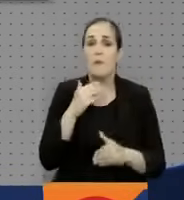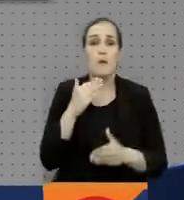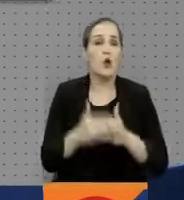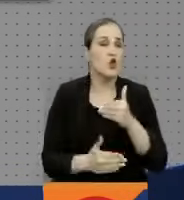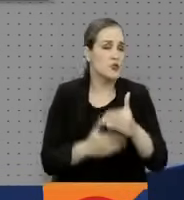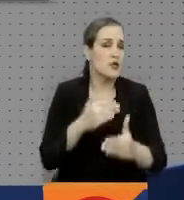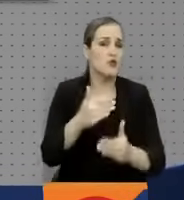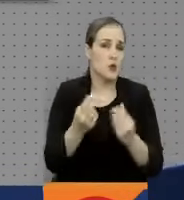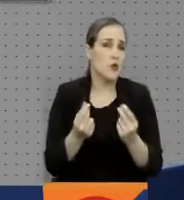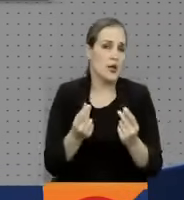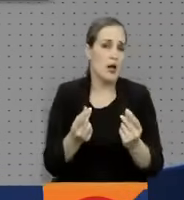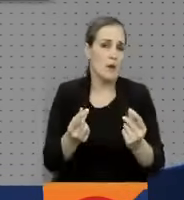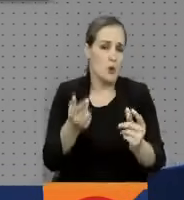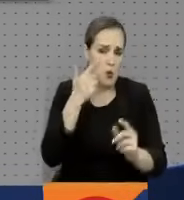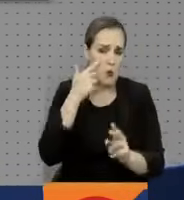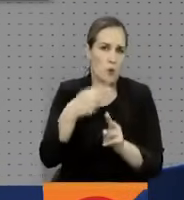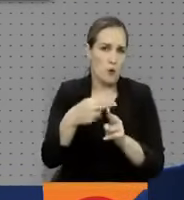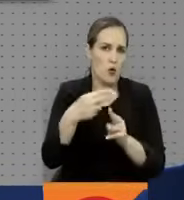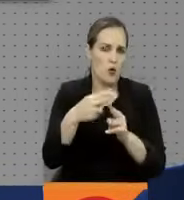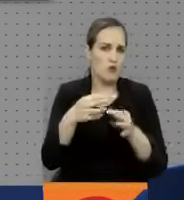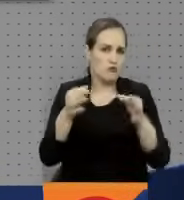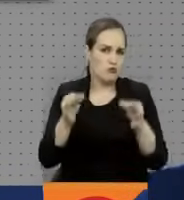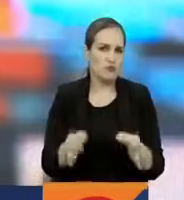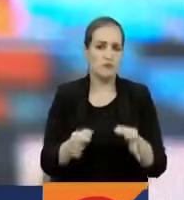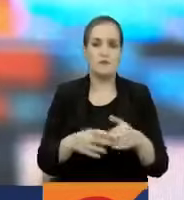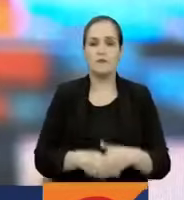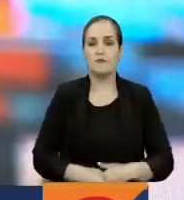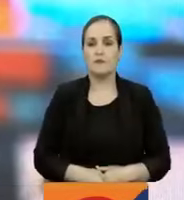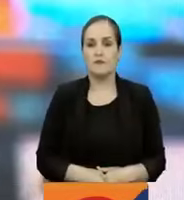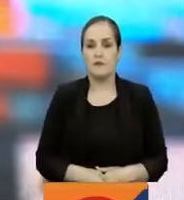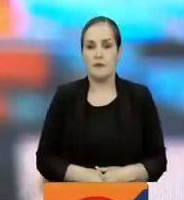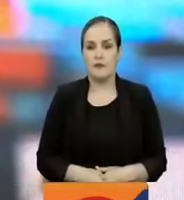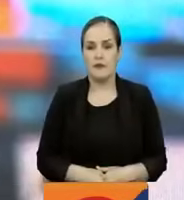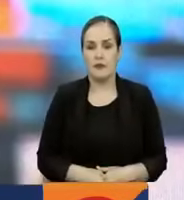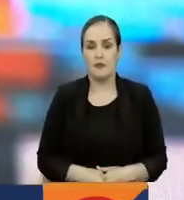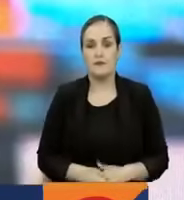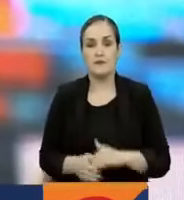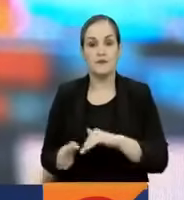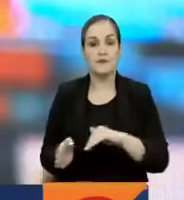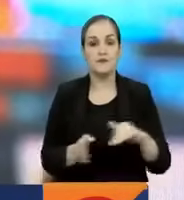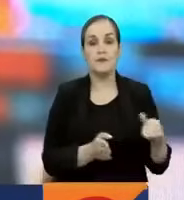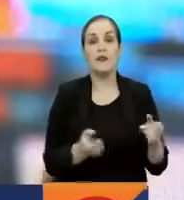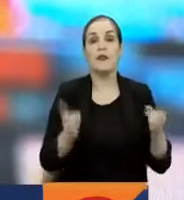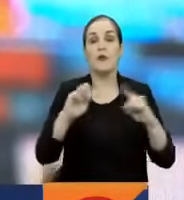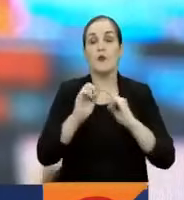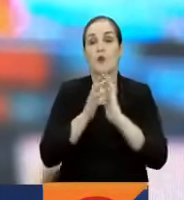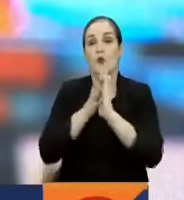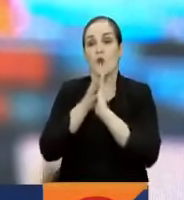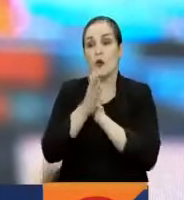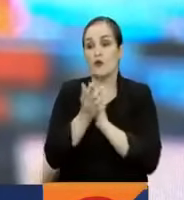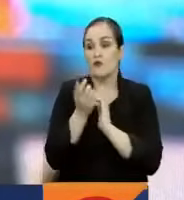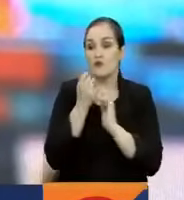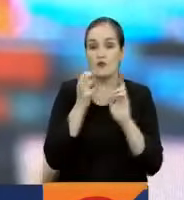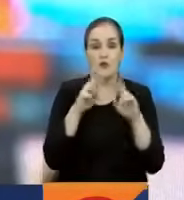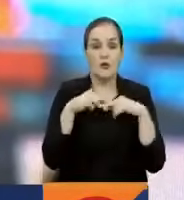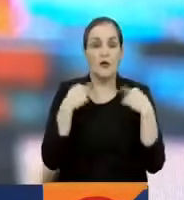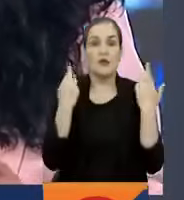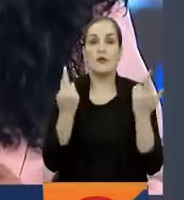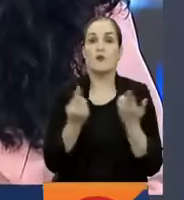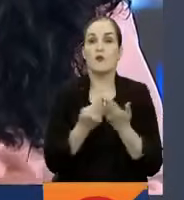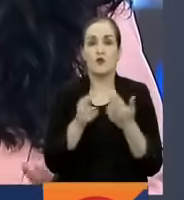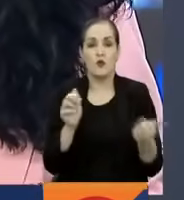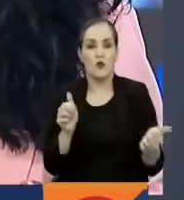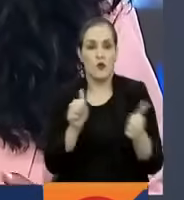que avanza rápidamente y pronto se hará realidad también les contamos la reunión que hubo hoy con la